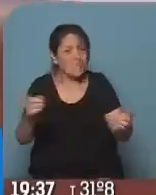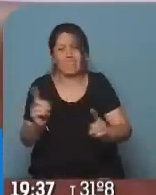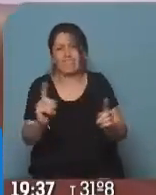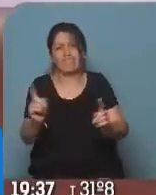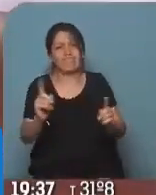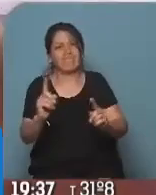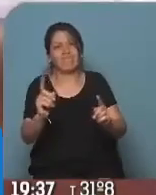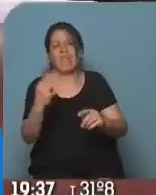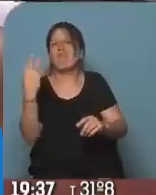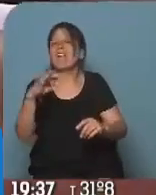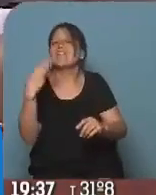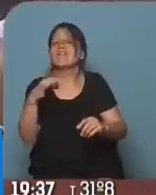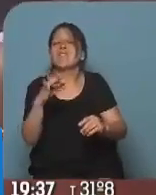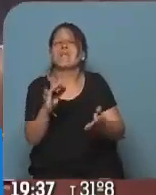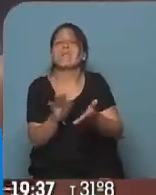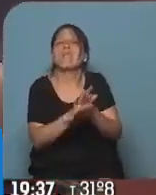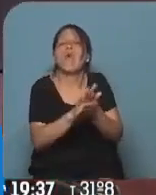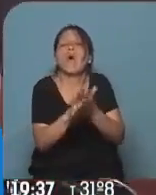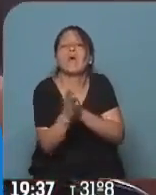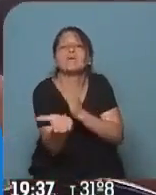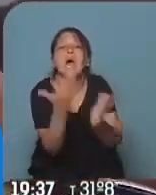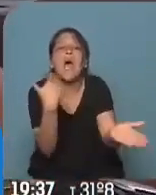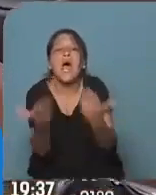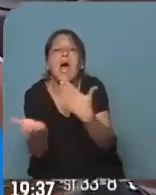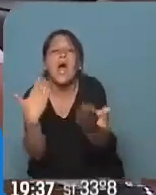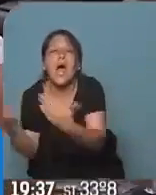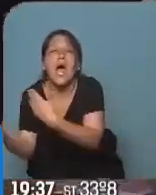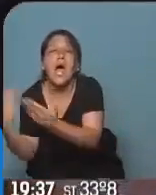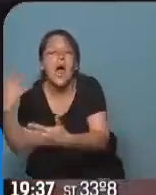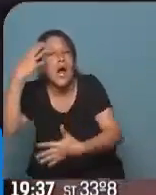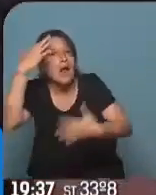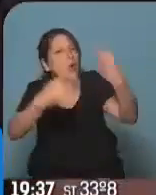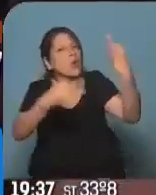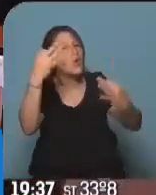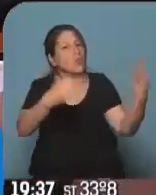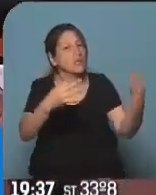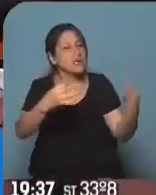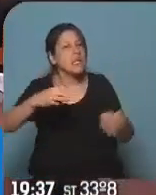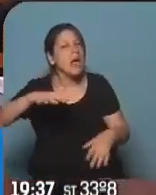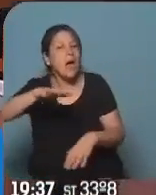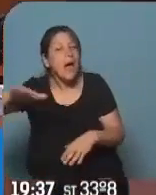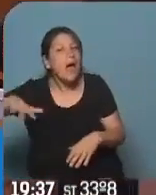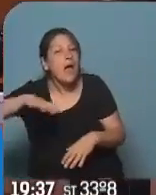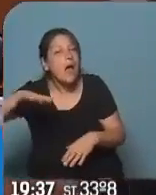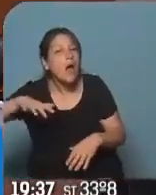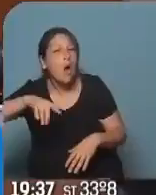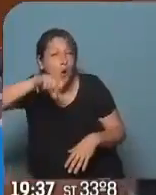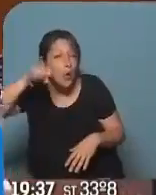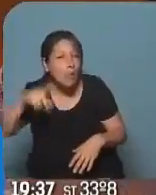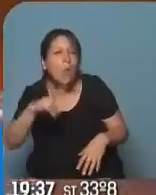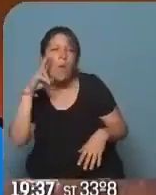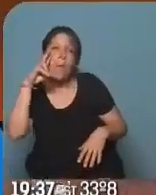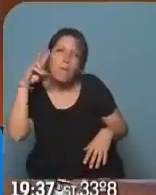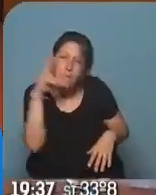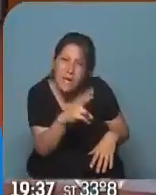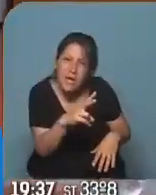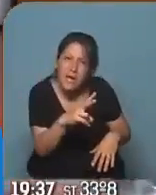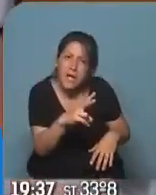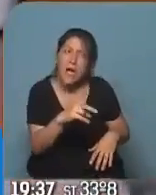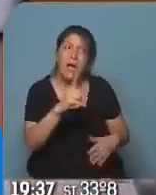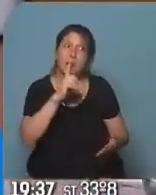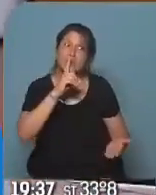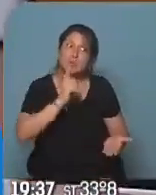la justicia en la Argentina. ¿Cómo? Que el ciudadano común vea que el que las hace las paga. Recién me decía una